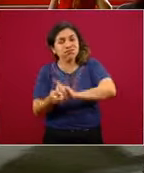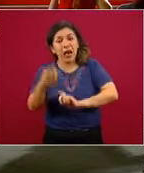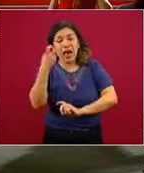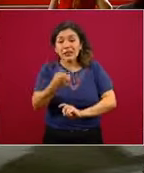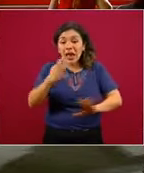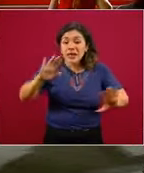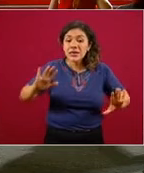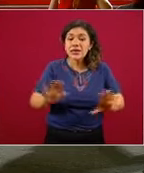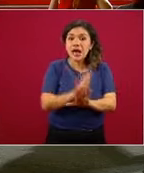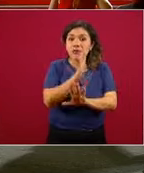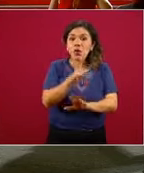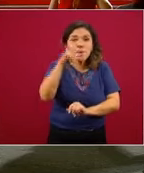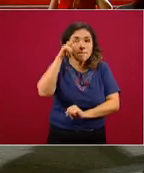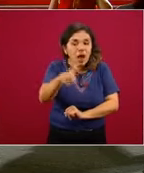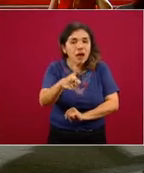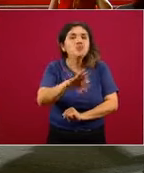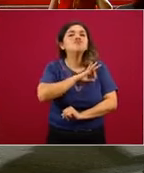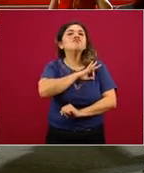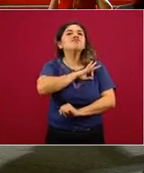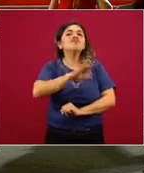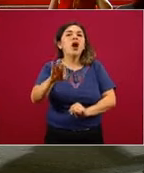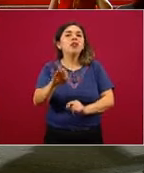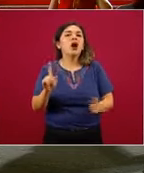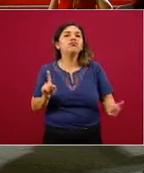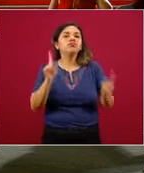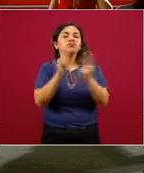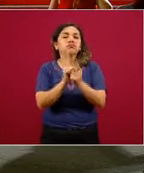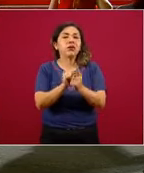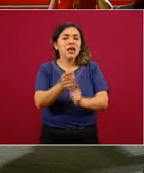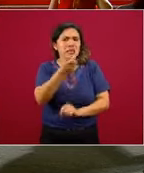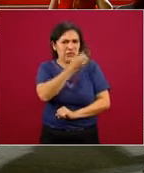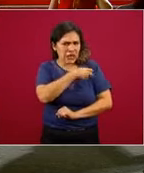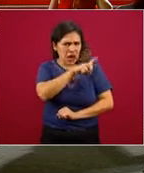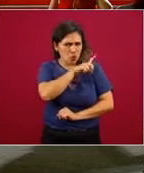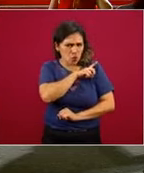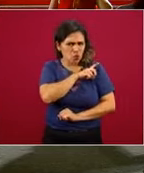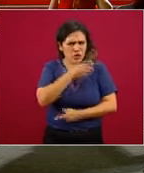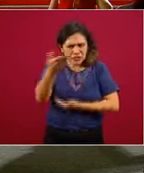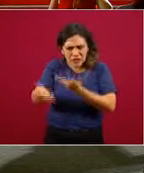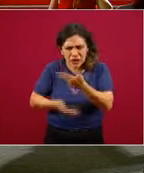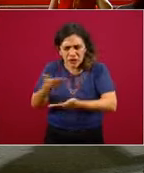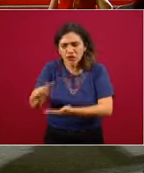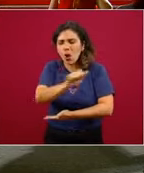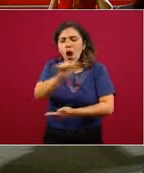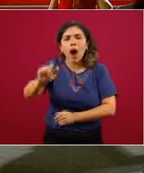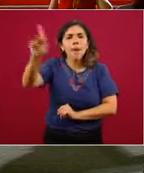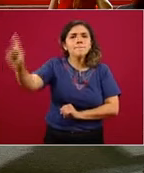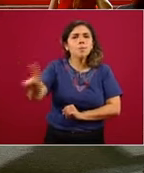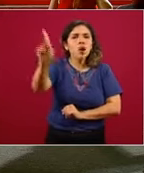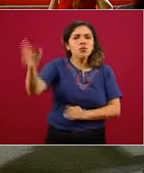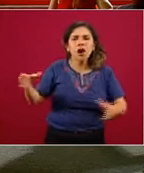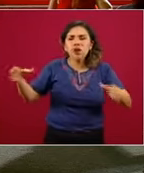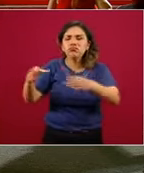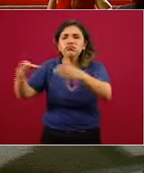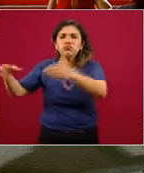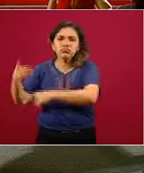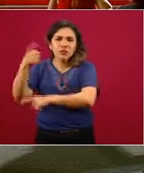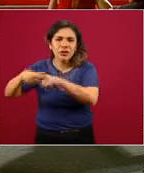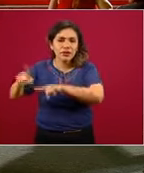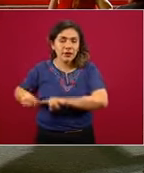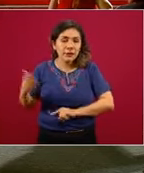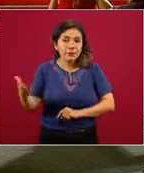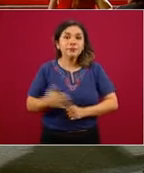este cambio permite acercar a los servicios de salud hacia las comunidades. Si me pasa la siguiente, por favor.